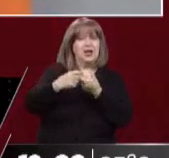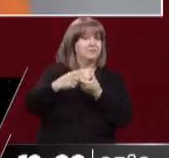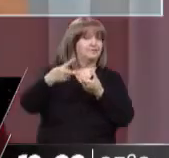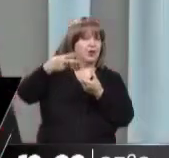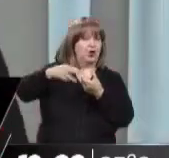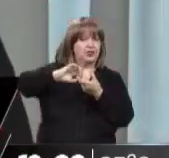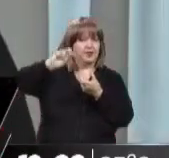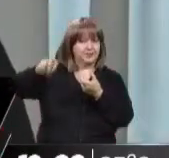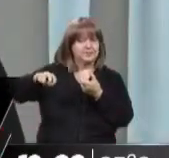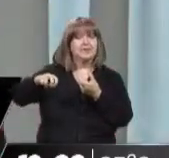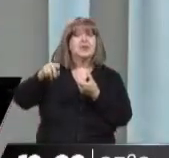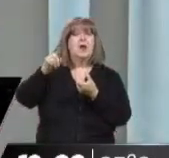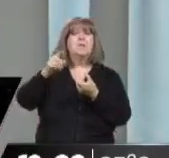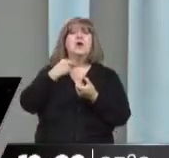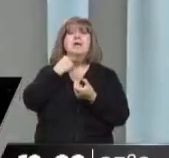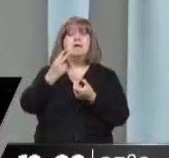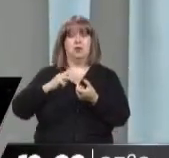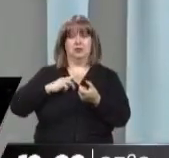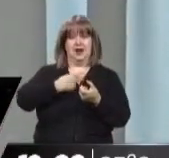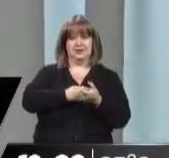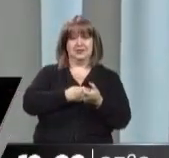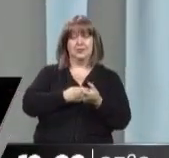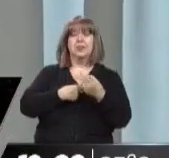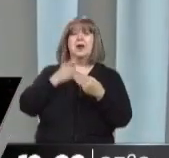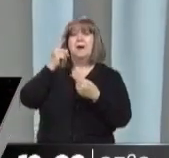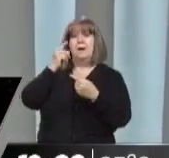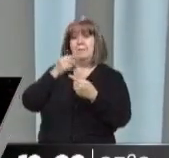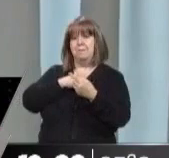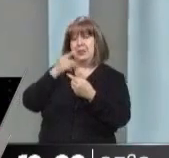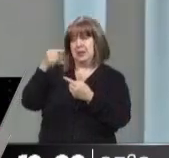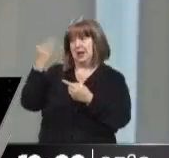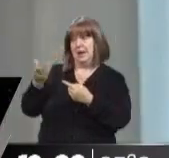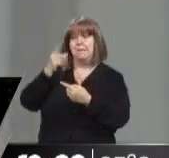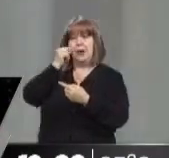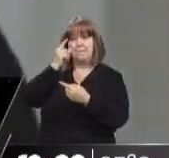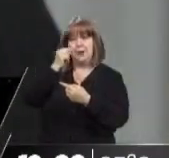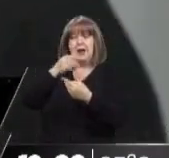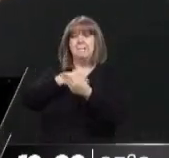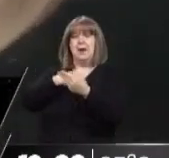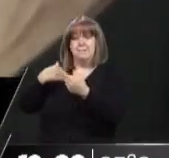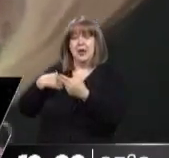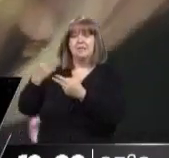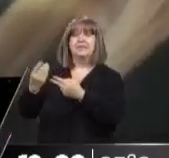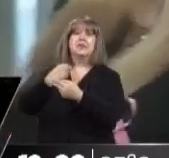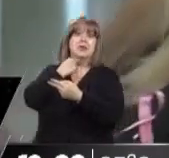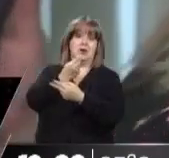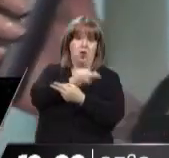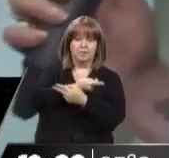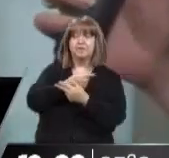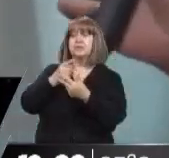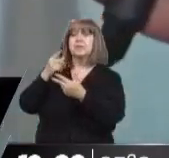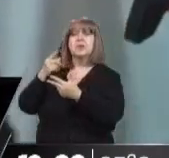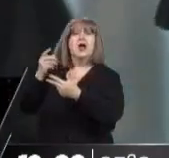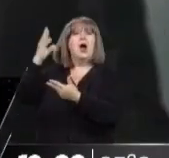con el papá Juan Carlos Ivana Ávila y el abogado de la familia Maximiliano legrand que nos va a resumir